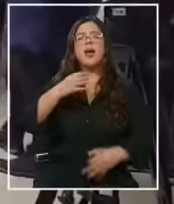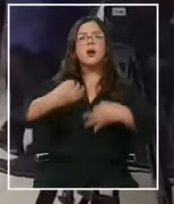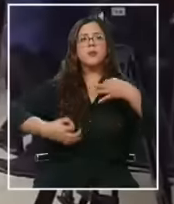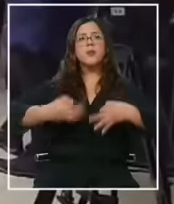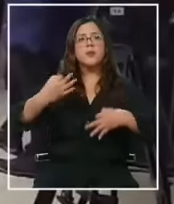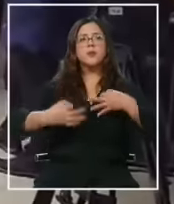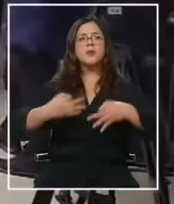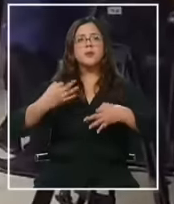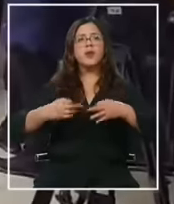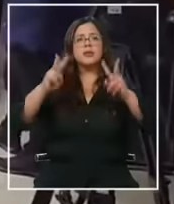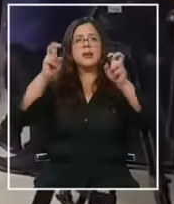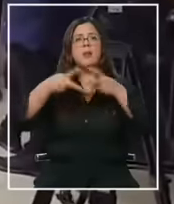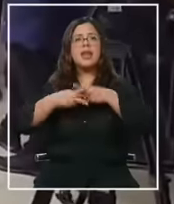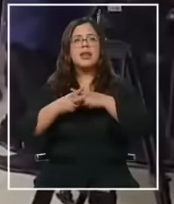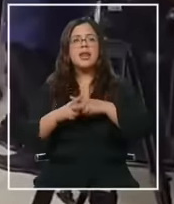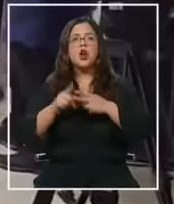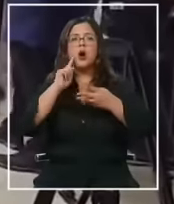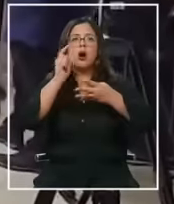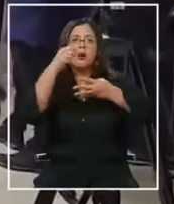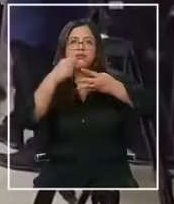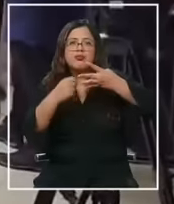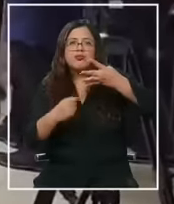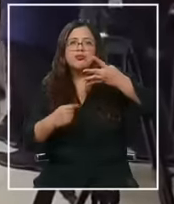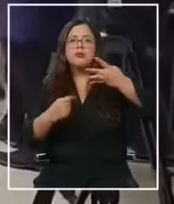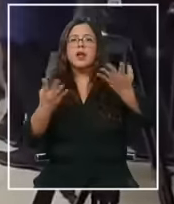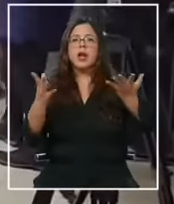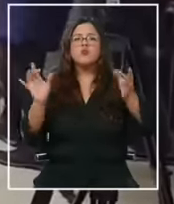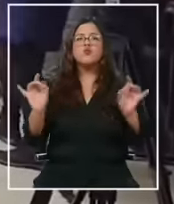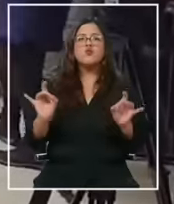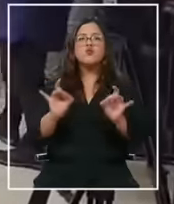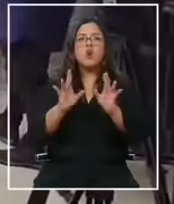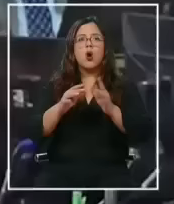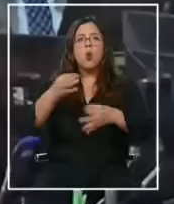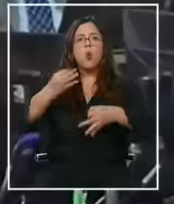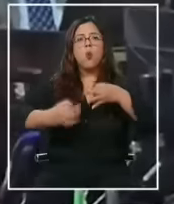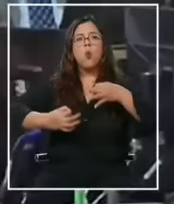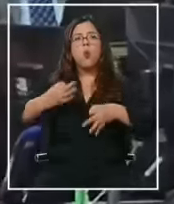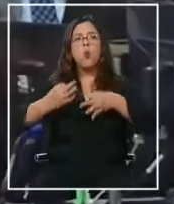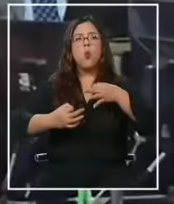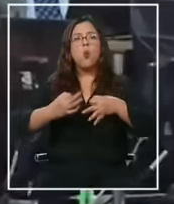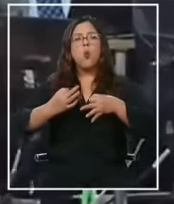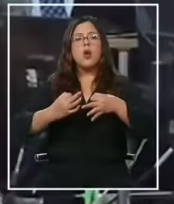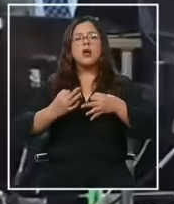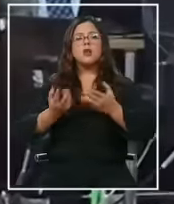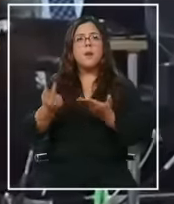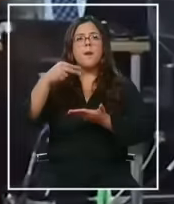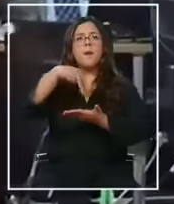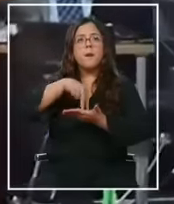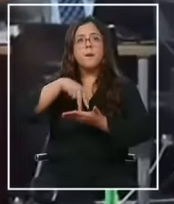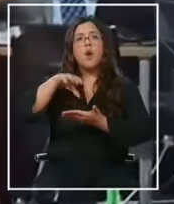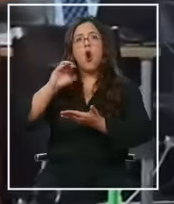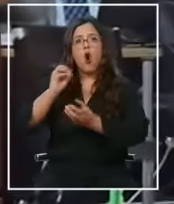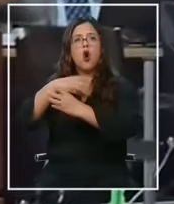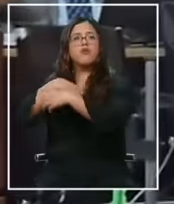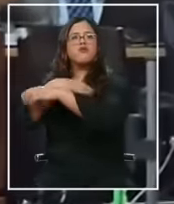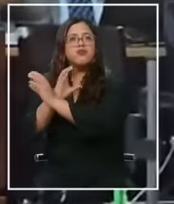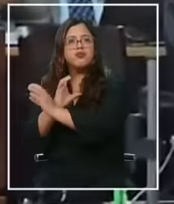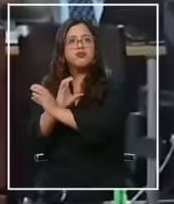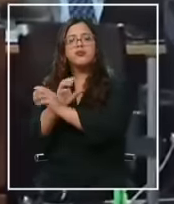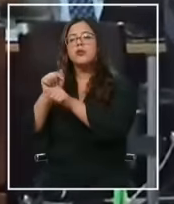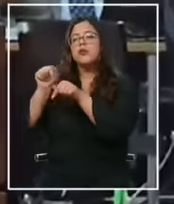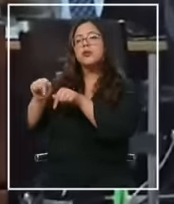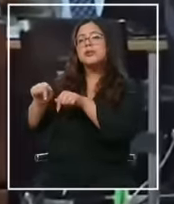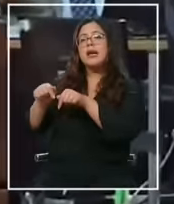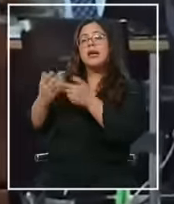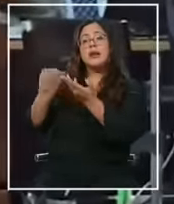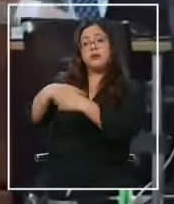audiencia de factibilidad técnica para evaluar nuevamente la posibilidad de que el juicio se desarrolle presencial o no. Si se hace, digamos, de